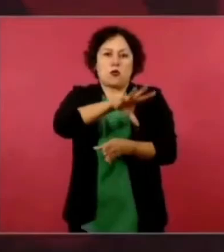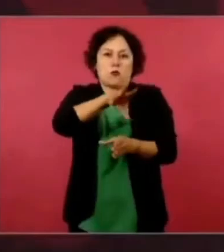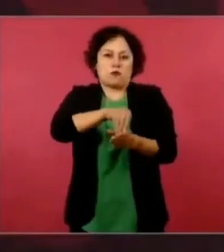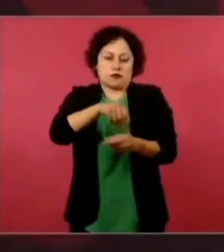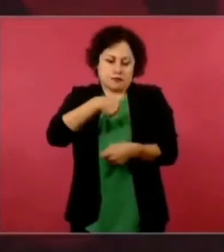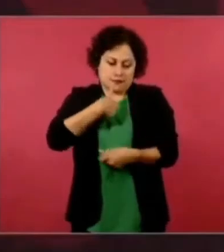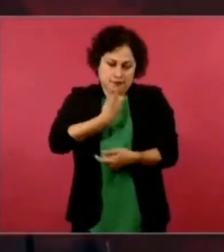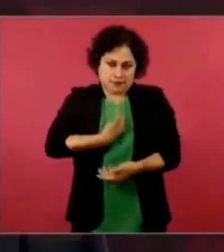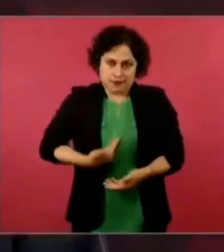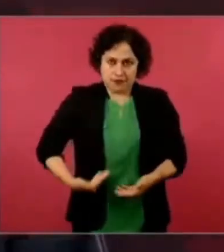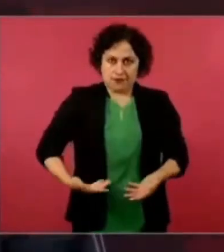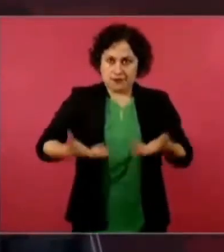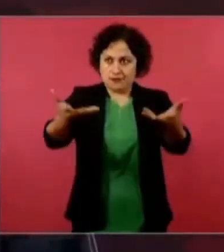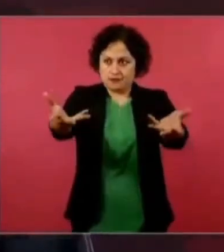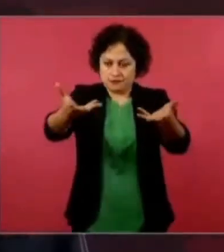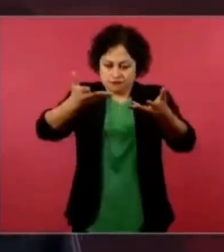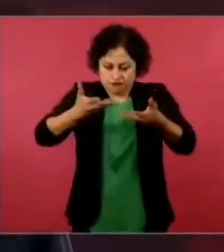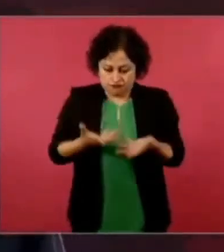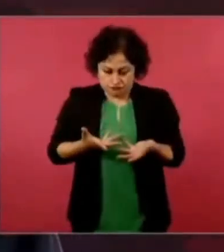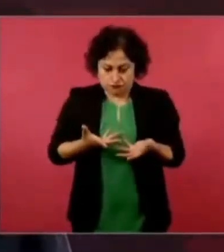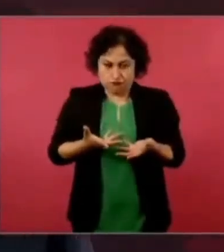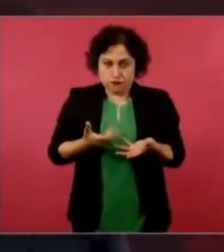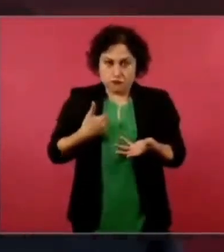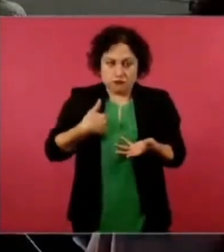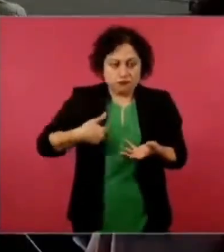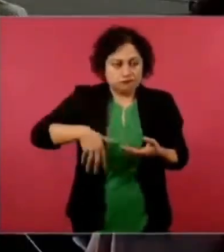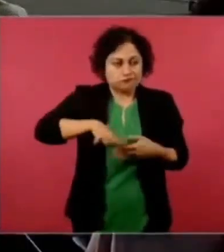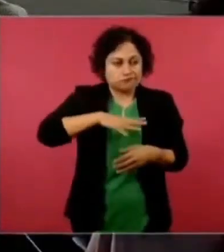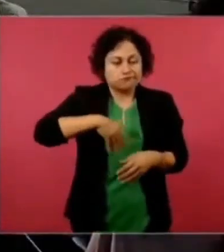Pero si el día de mañana,